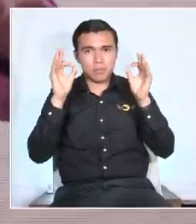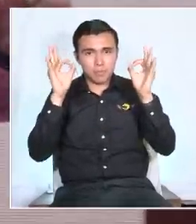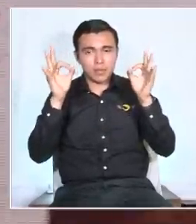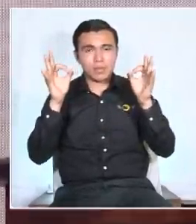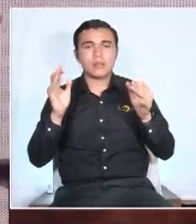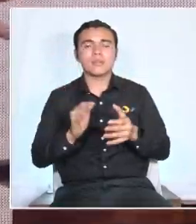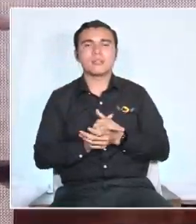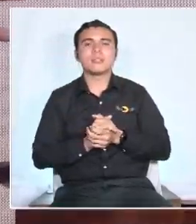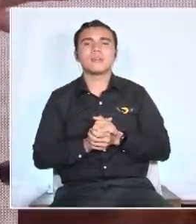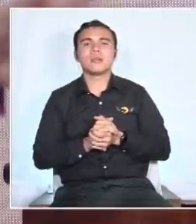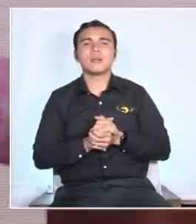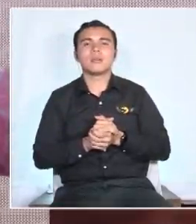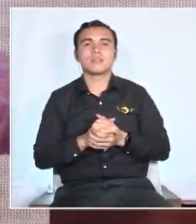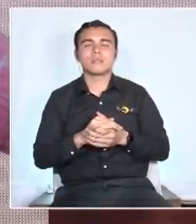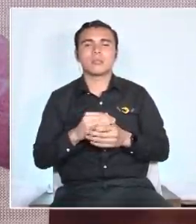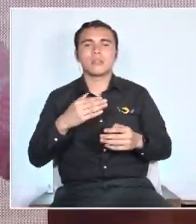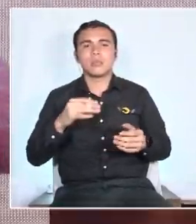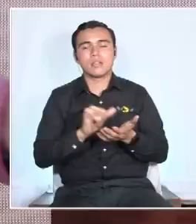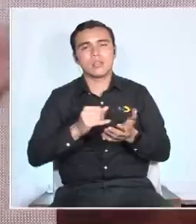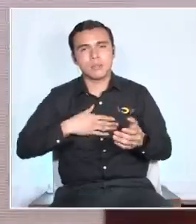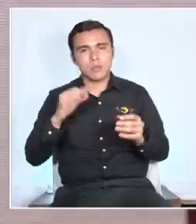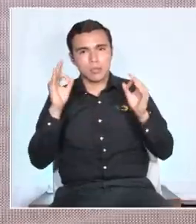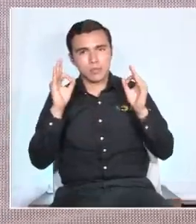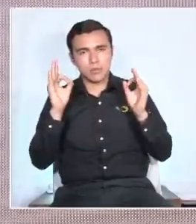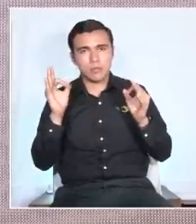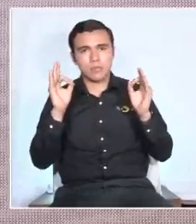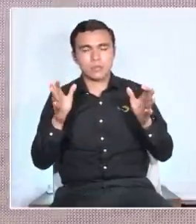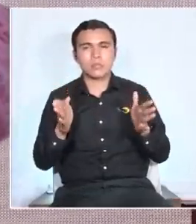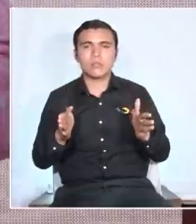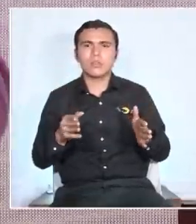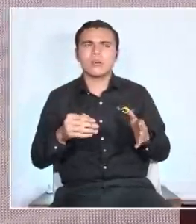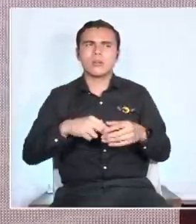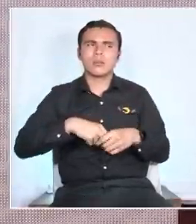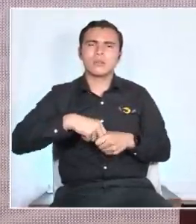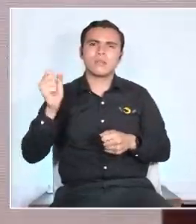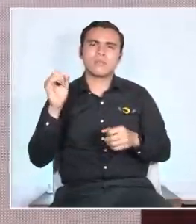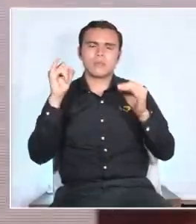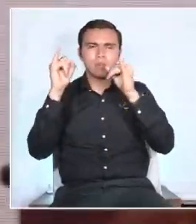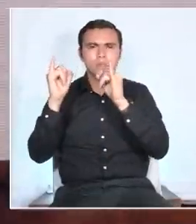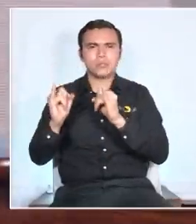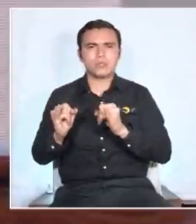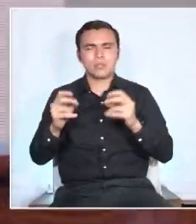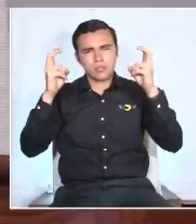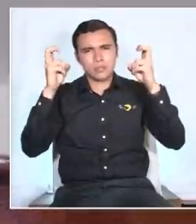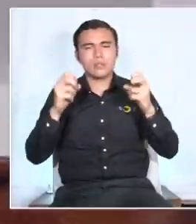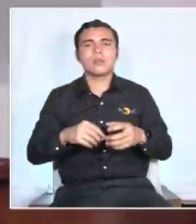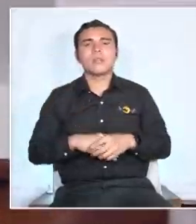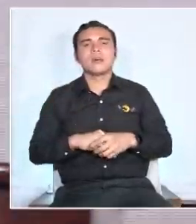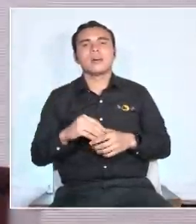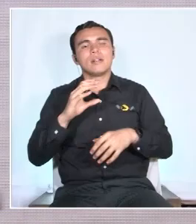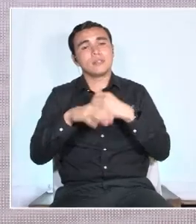estaba acostumbrado que mi pastor echara fuera a los demonios. Él era el que predicaba, él era el que hacía